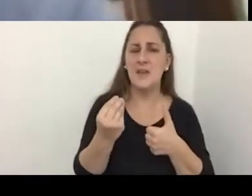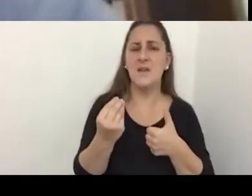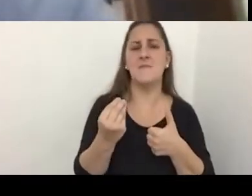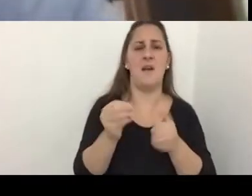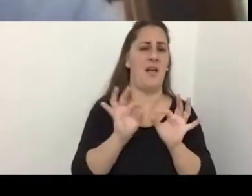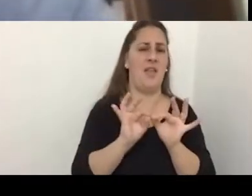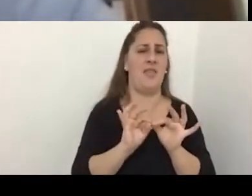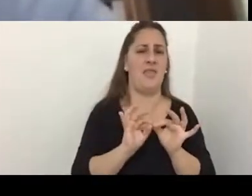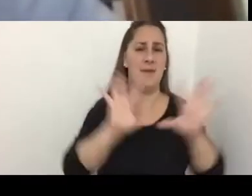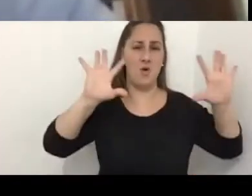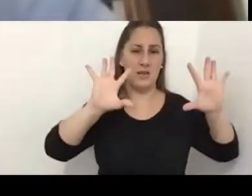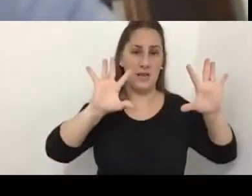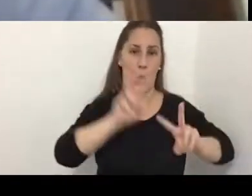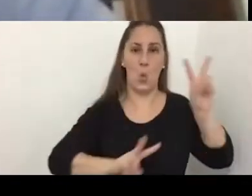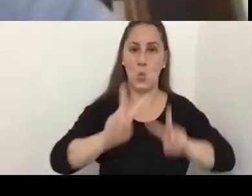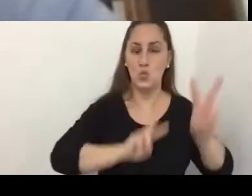democratizadora.